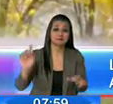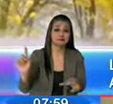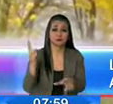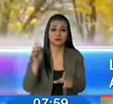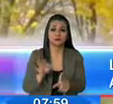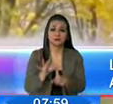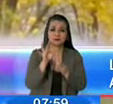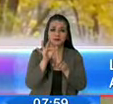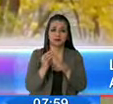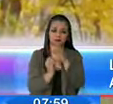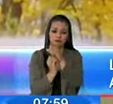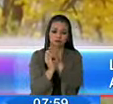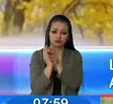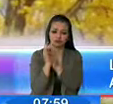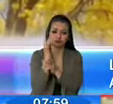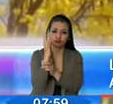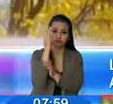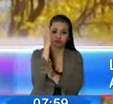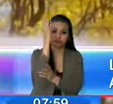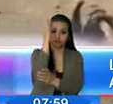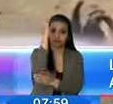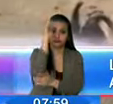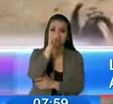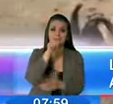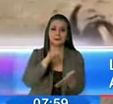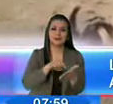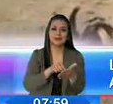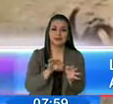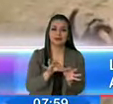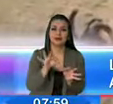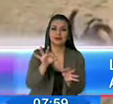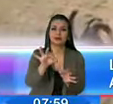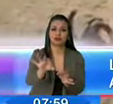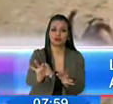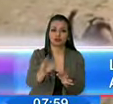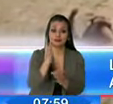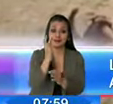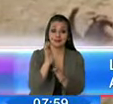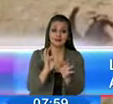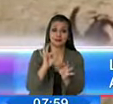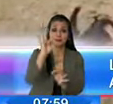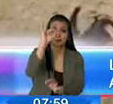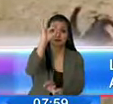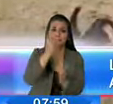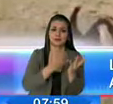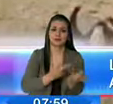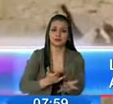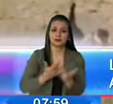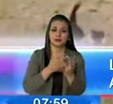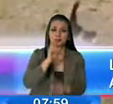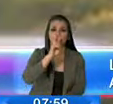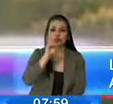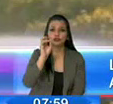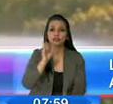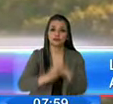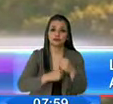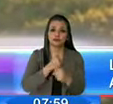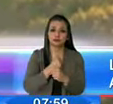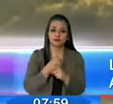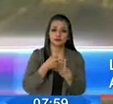Guayacán crece hasta 1.000 metros sobre el nivel del mar y para que alcance 15 metros hay que esperar 200 años. Desde el